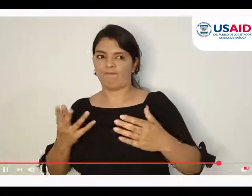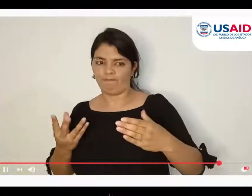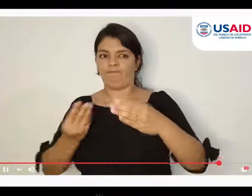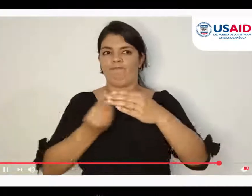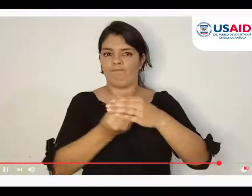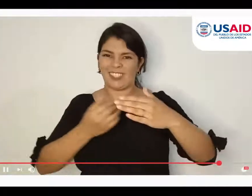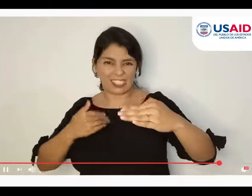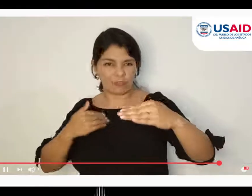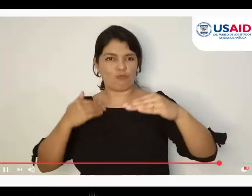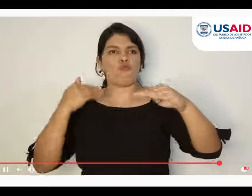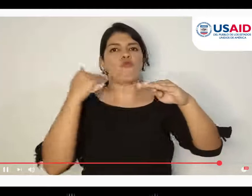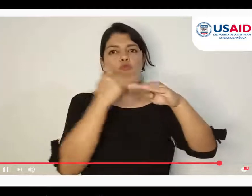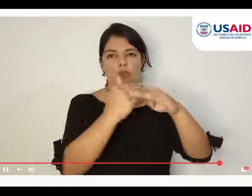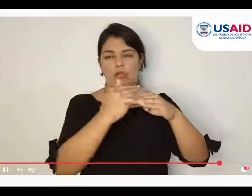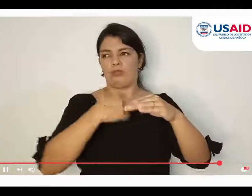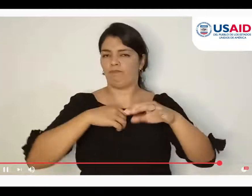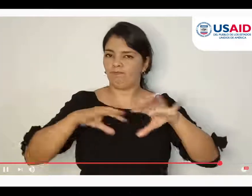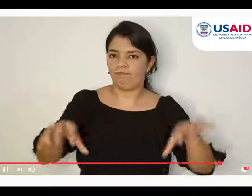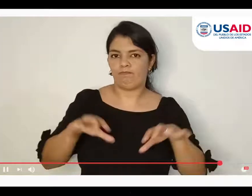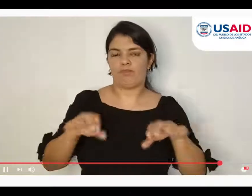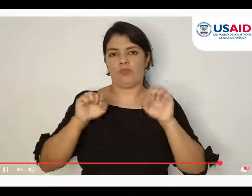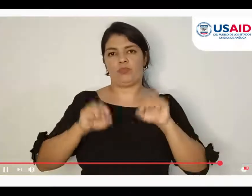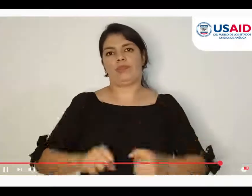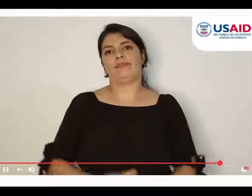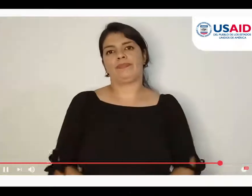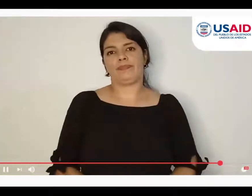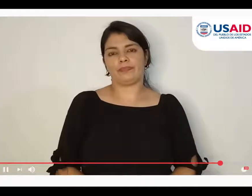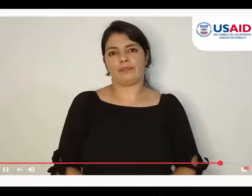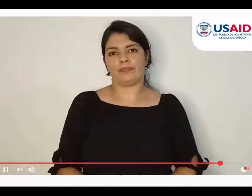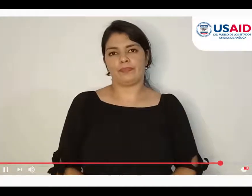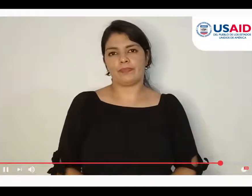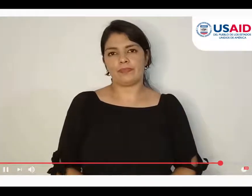incorpore en igualdad de condiciones a la sociedad.